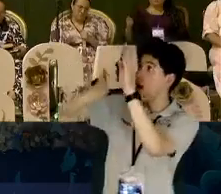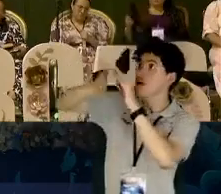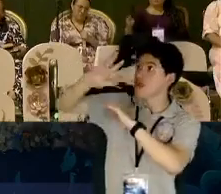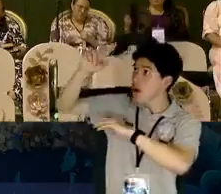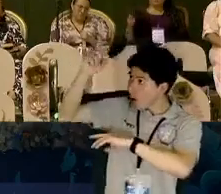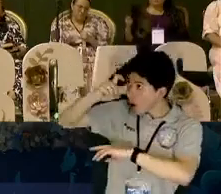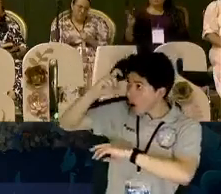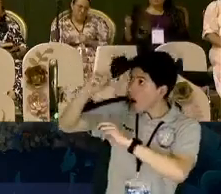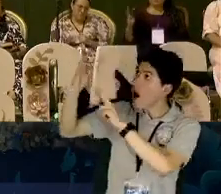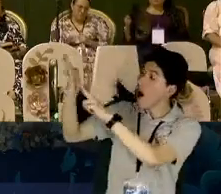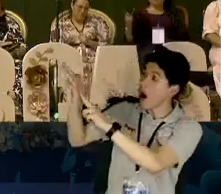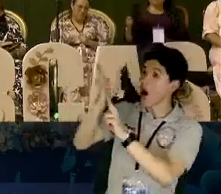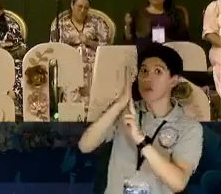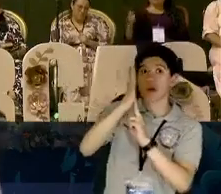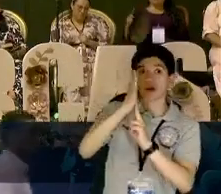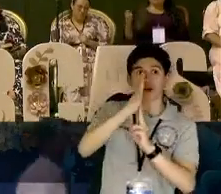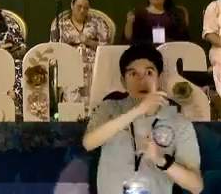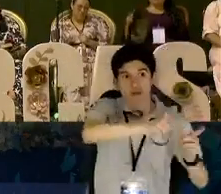mundo incrédulo.